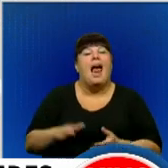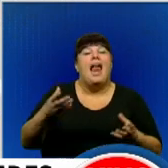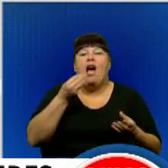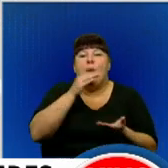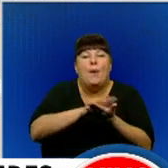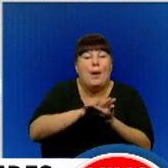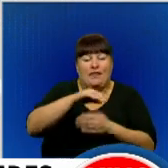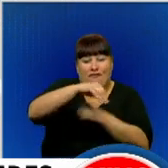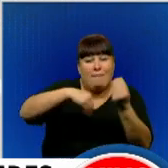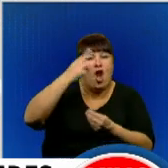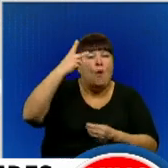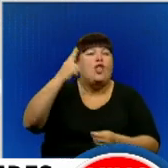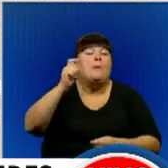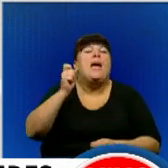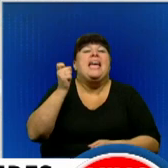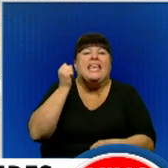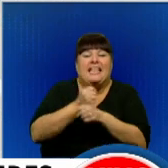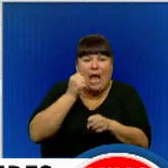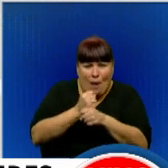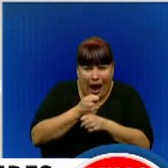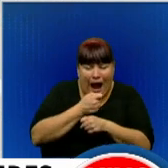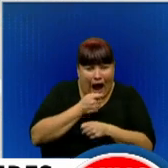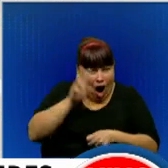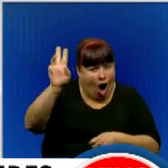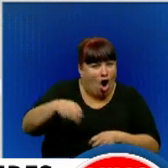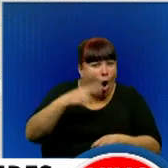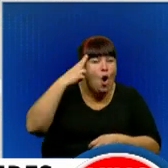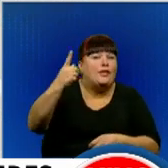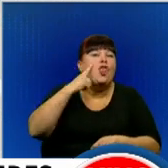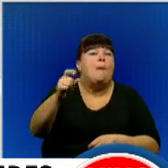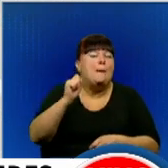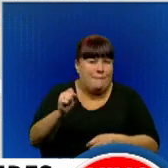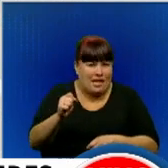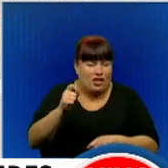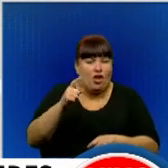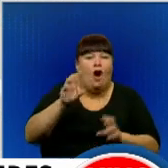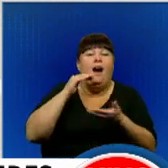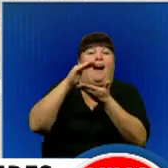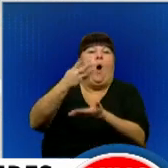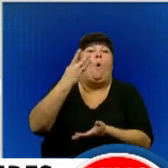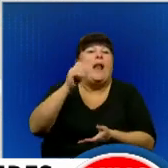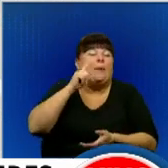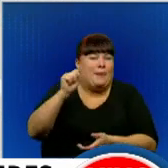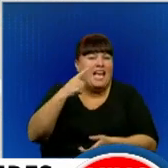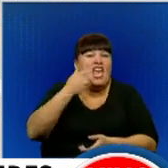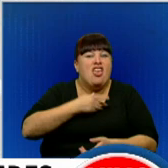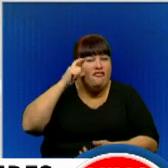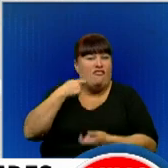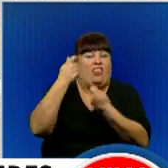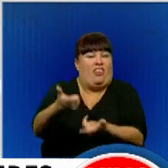familiar está en 92 mil pesos quienes son los trabajadores que perciben 92 mil pesos un ife de 40 mil pesos el gobierno sacó el